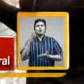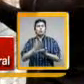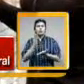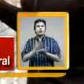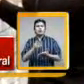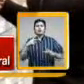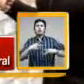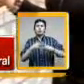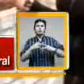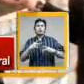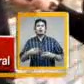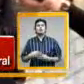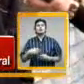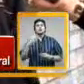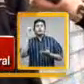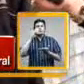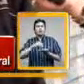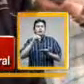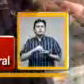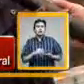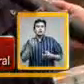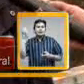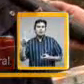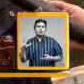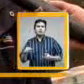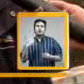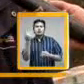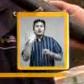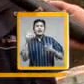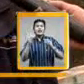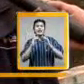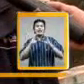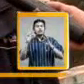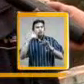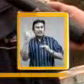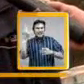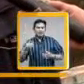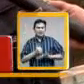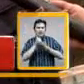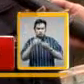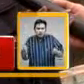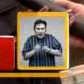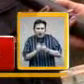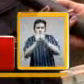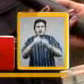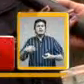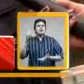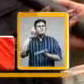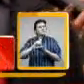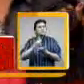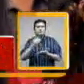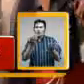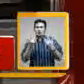para evitar los avasallamientos, para que continúen los avasallamientos, y esperamos que toda la ciudad de La Paz nos acompañe, porque es un problema muy, muy duro,